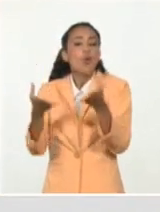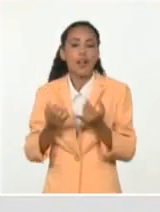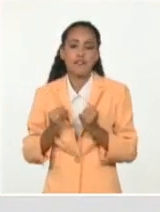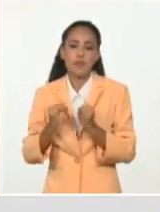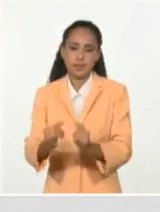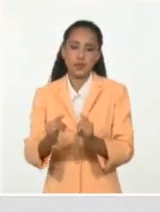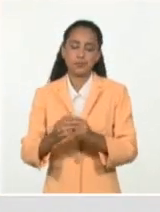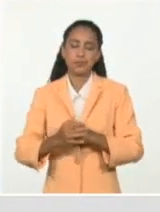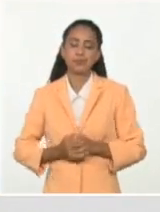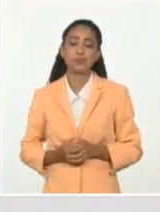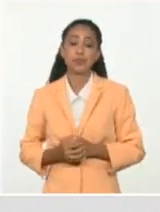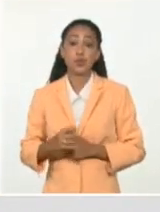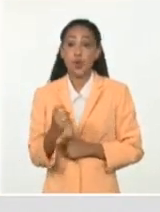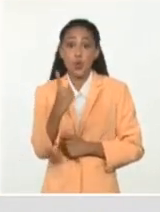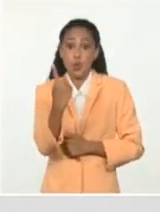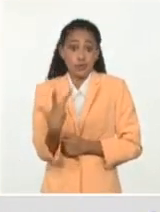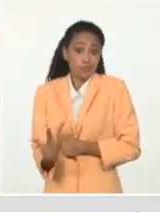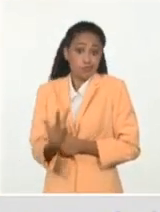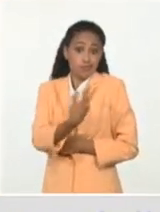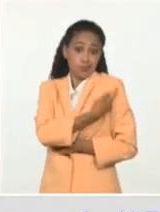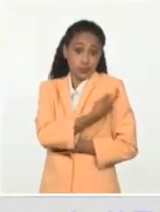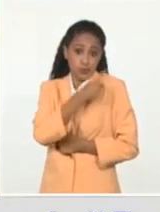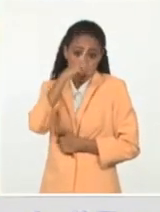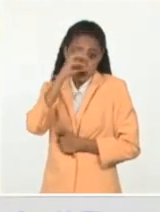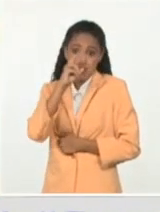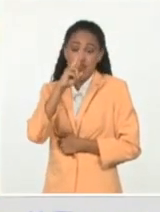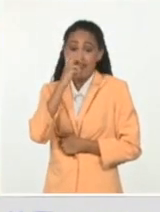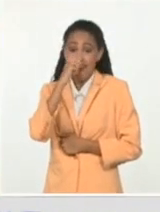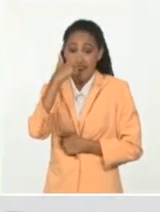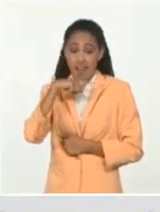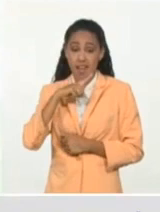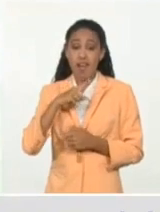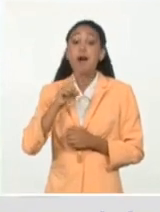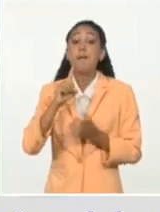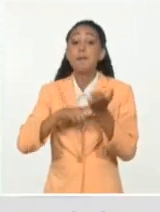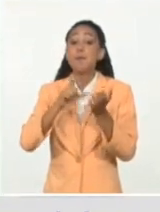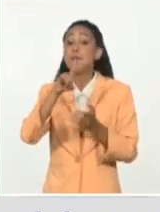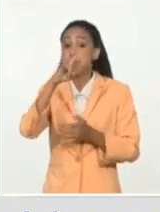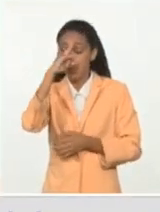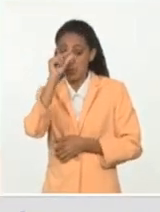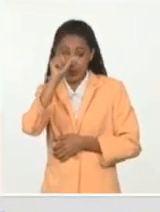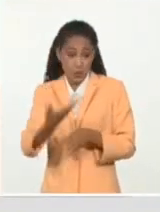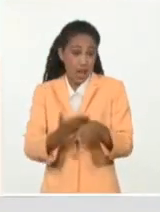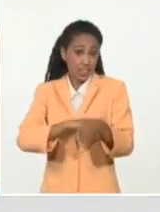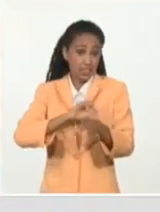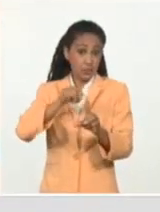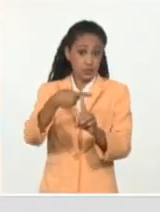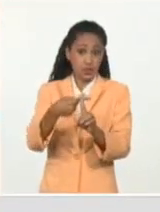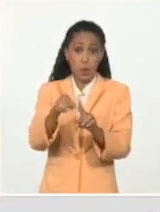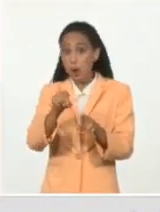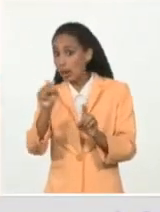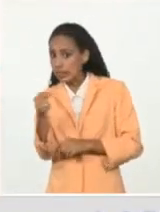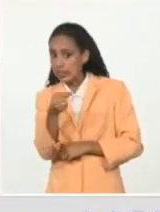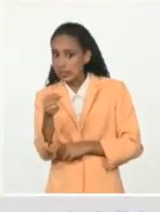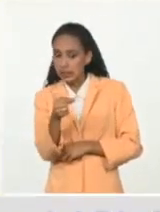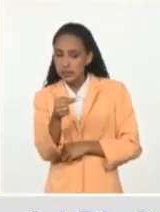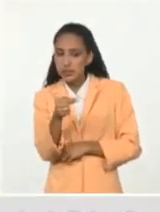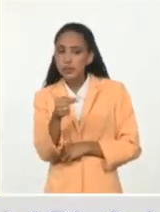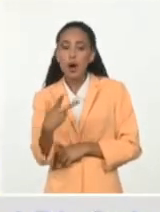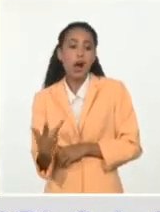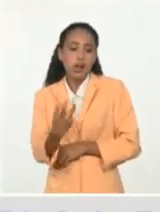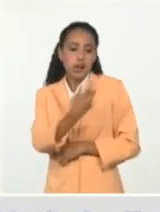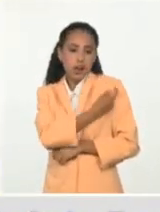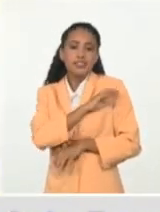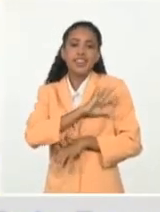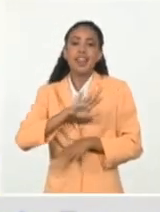de Soberana Plus coloca a la persona que sufrió las consecuencias del virus SARS-CoV-2 en mejores condiciones para enfrentar la